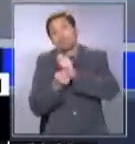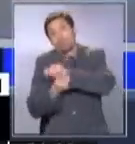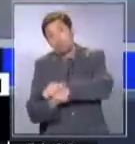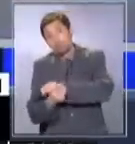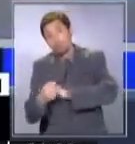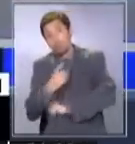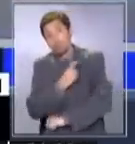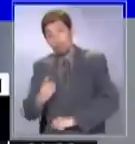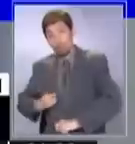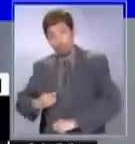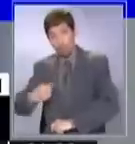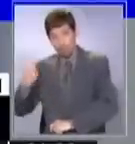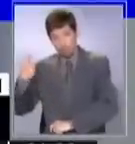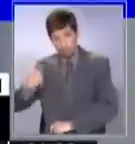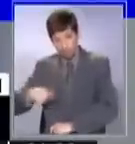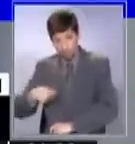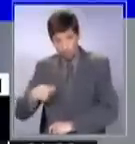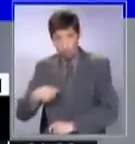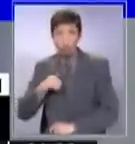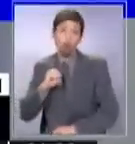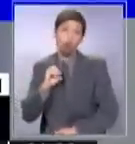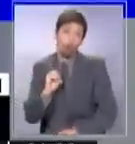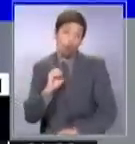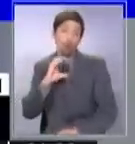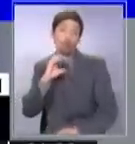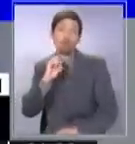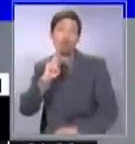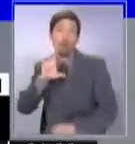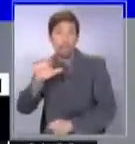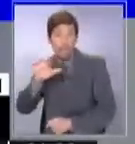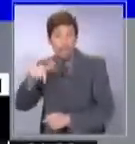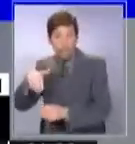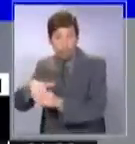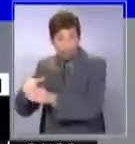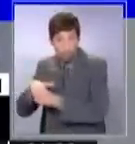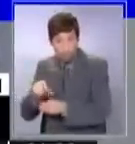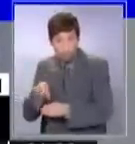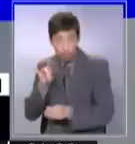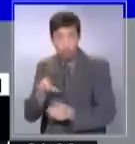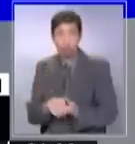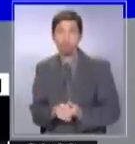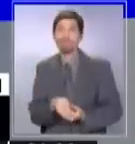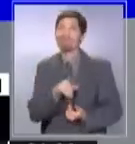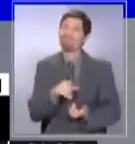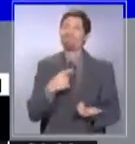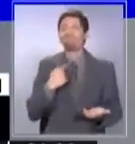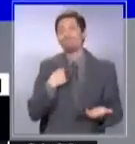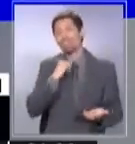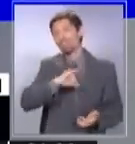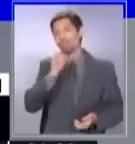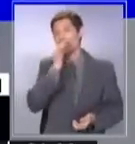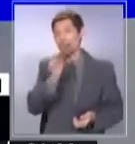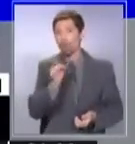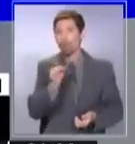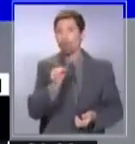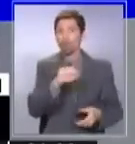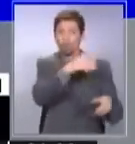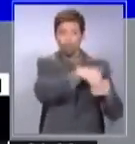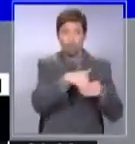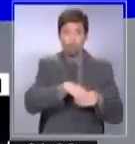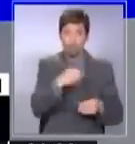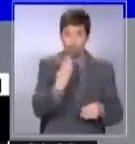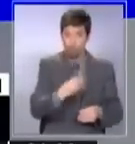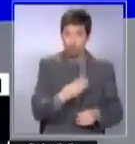dec Mire yo siempre sentido que las elecciones municipales son un poco distintas porque cuando yo tengo un